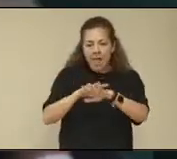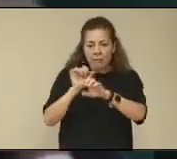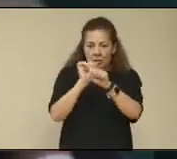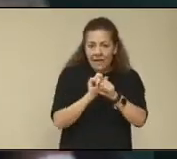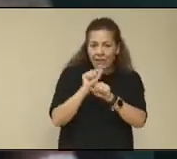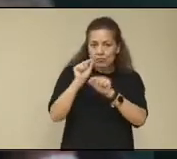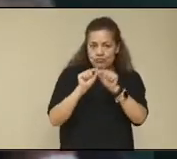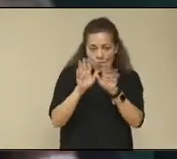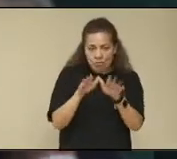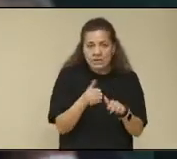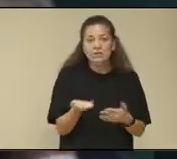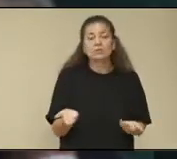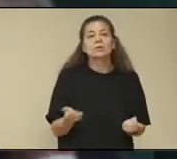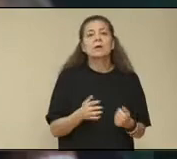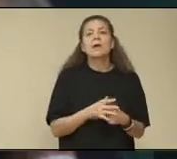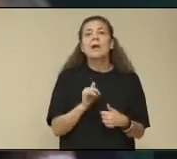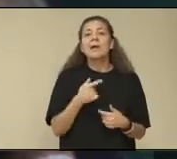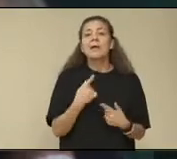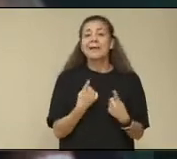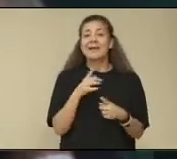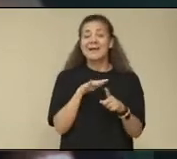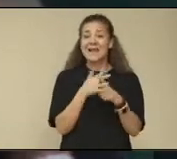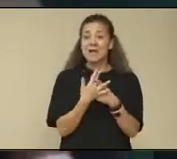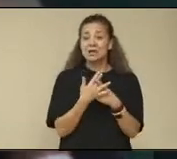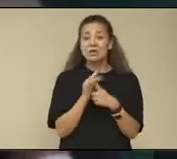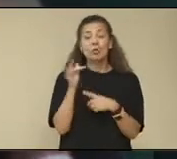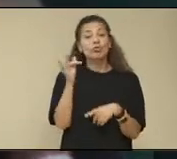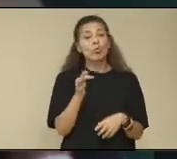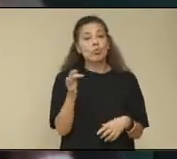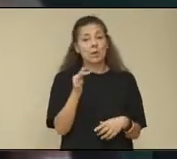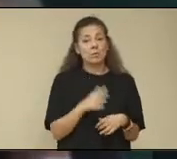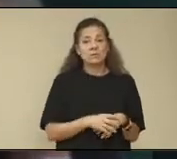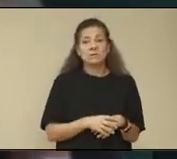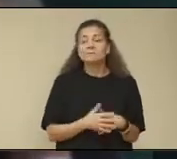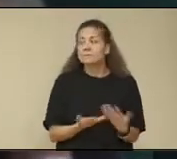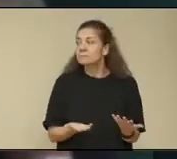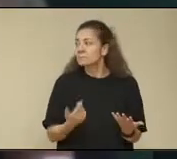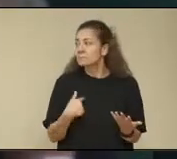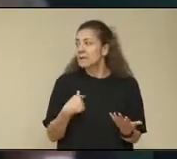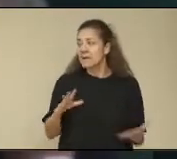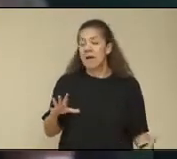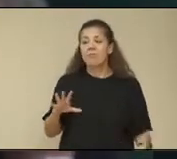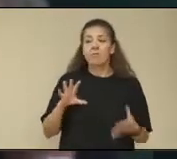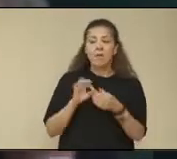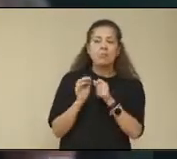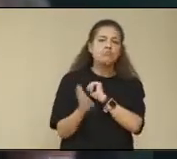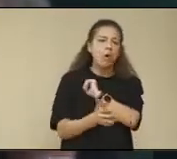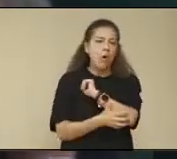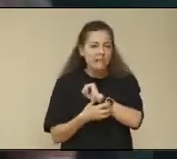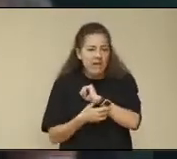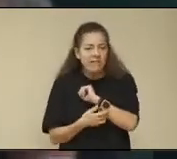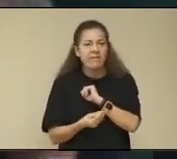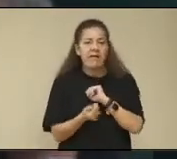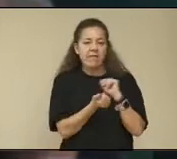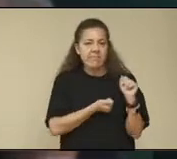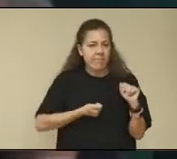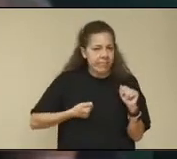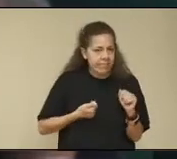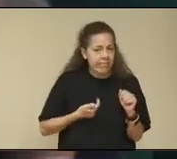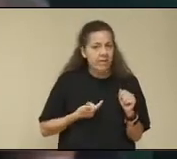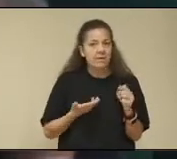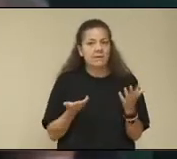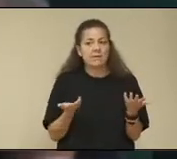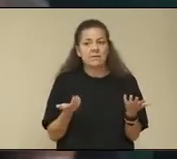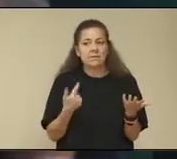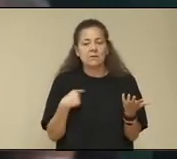antimosquitos, etcétera, y que en el caso mismo de la tuberculosis, hombre, está asociada a la pobreza, la desnutrición, etcétera, ¿no? Es decir,